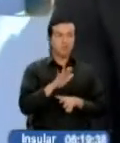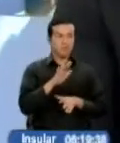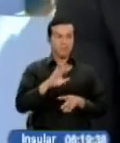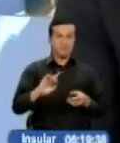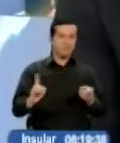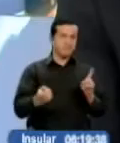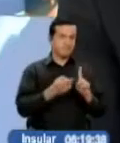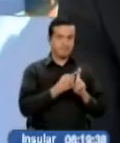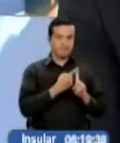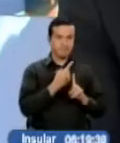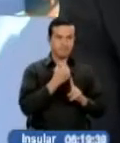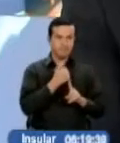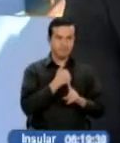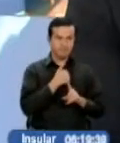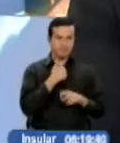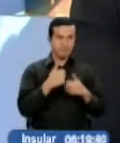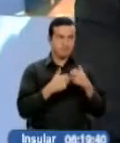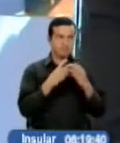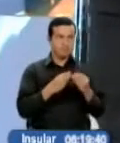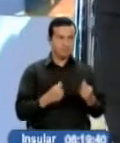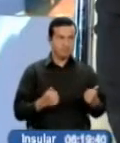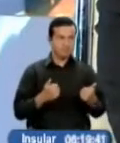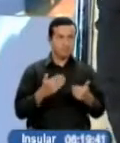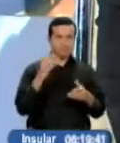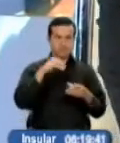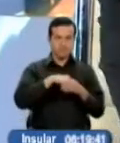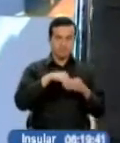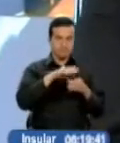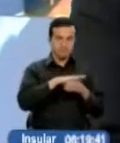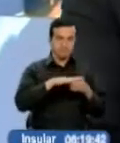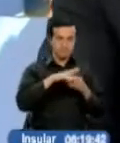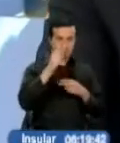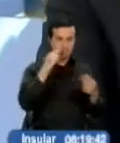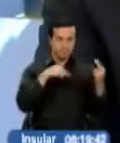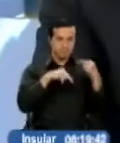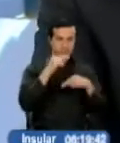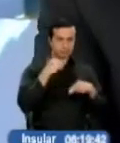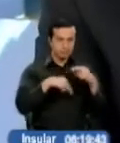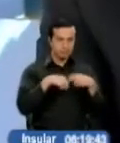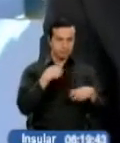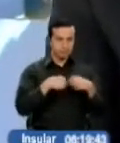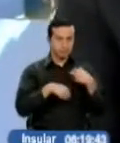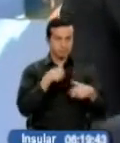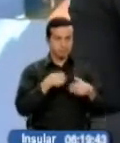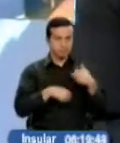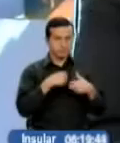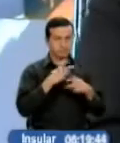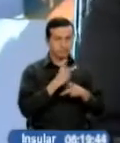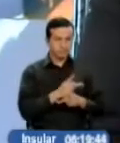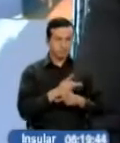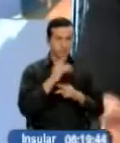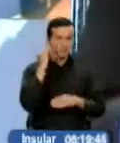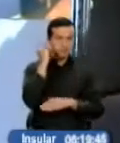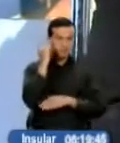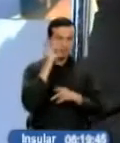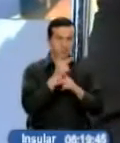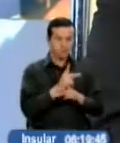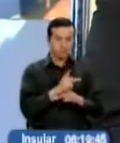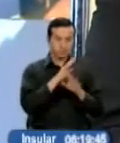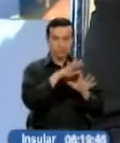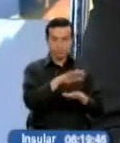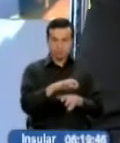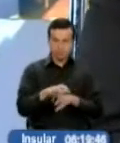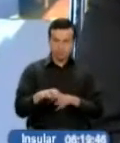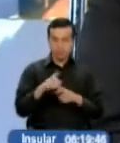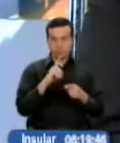primero preocupémonos por arreglar las cosas casa adentro, sí. Evaluar cuál ha sido la afectación en la protección de industria, en la protección de la